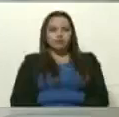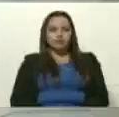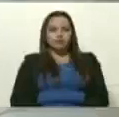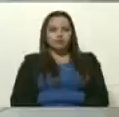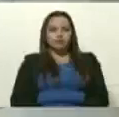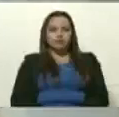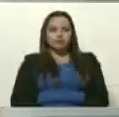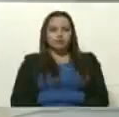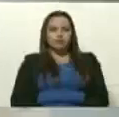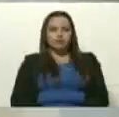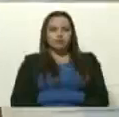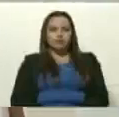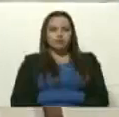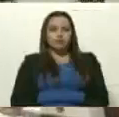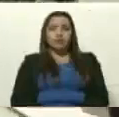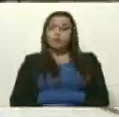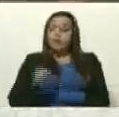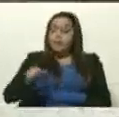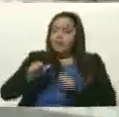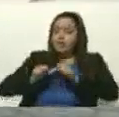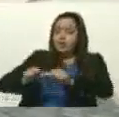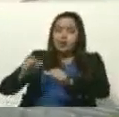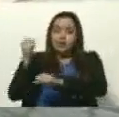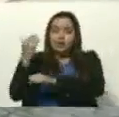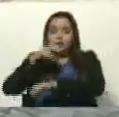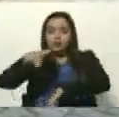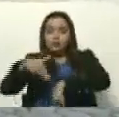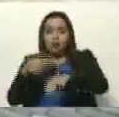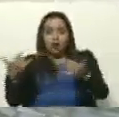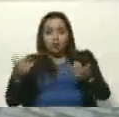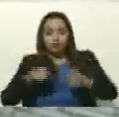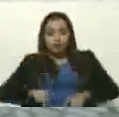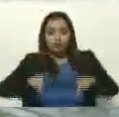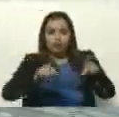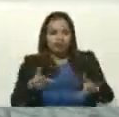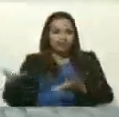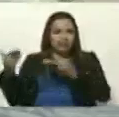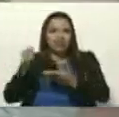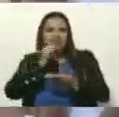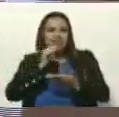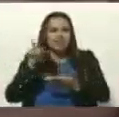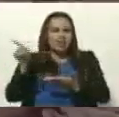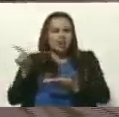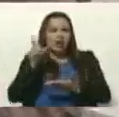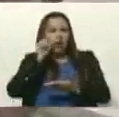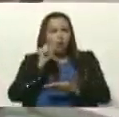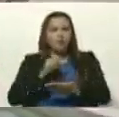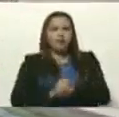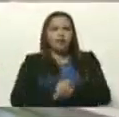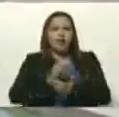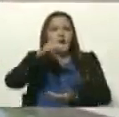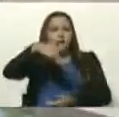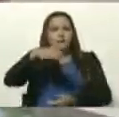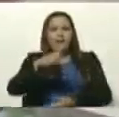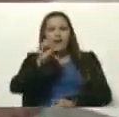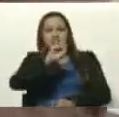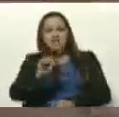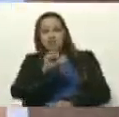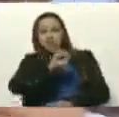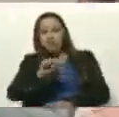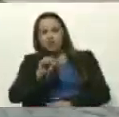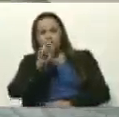y bien continuamos en los espacios de la asamblea nacional en esta oportunidad en compañía de roberto messuti roberto qué piensas de lo dicho